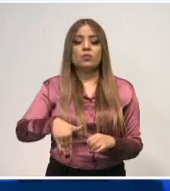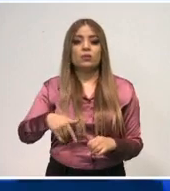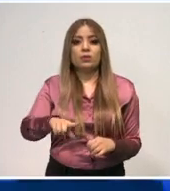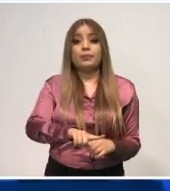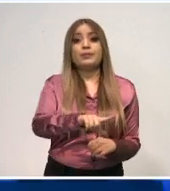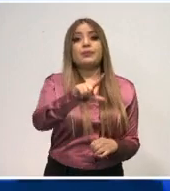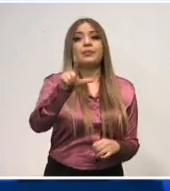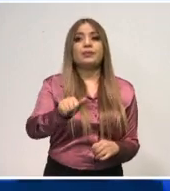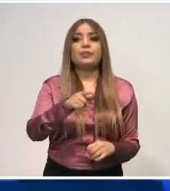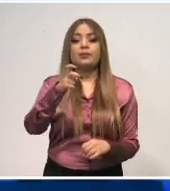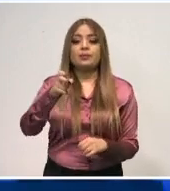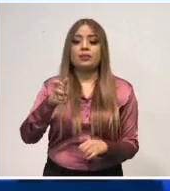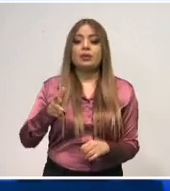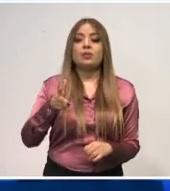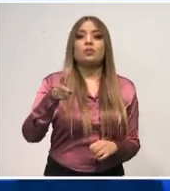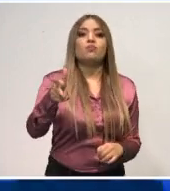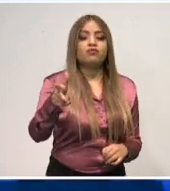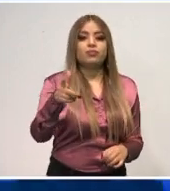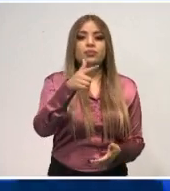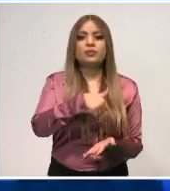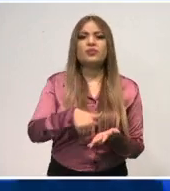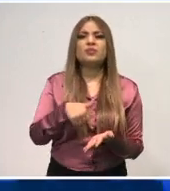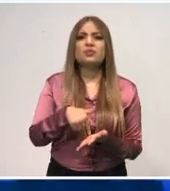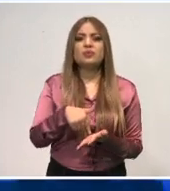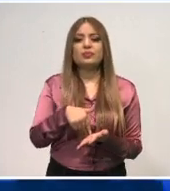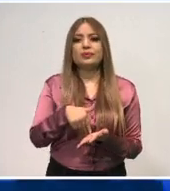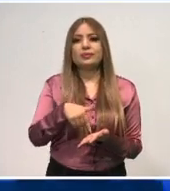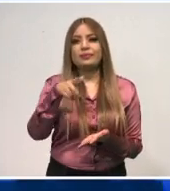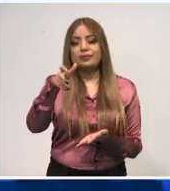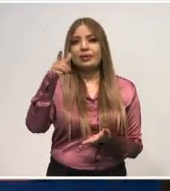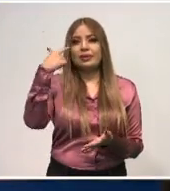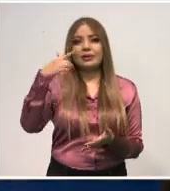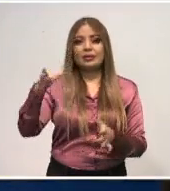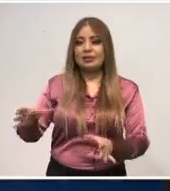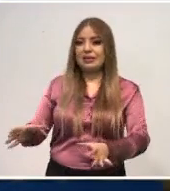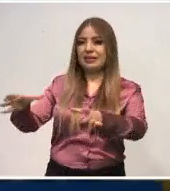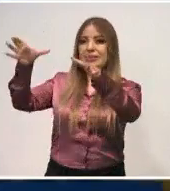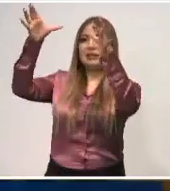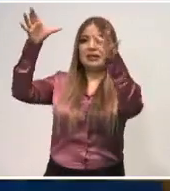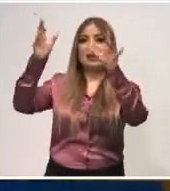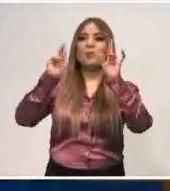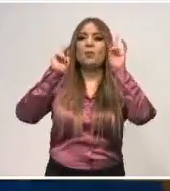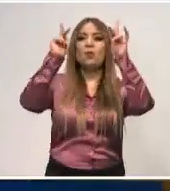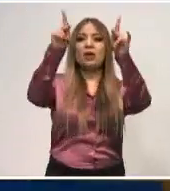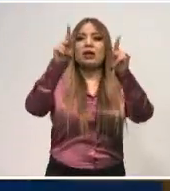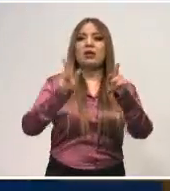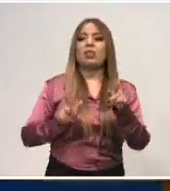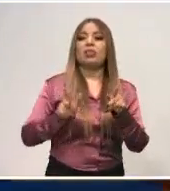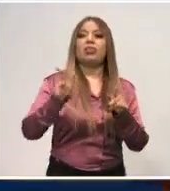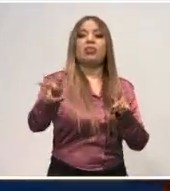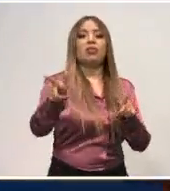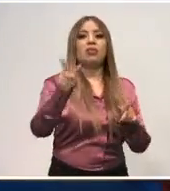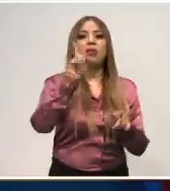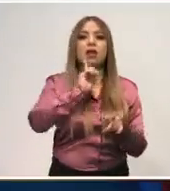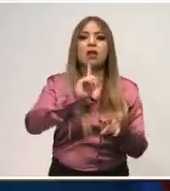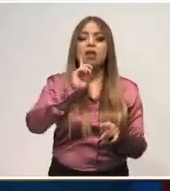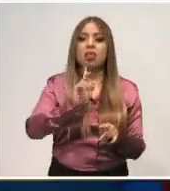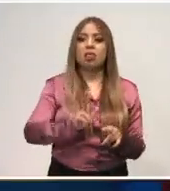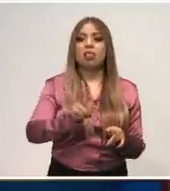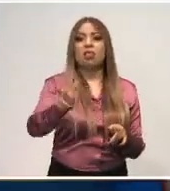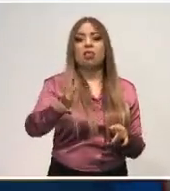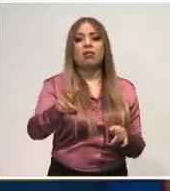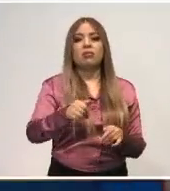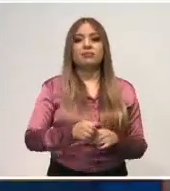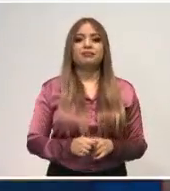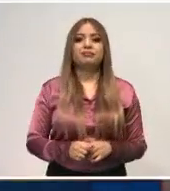de impactarse contra este pues estructura metálica, lo que es este puente peatonal, y